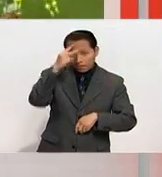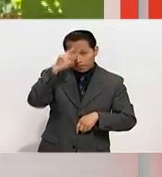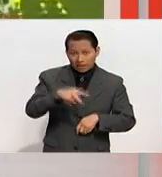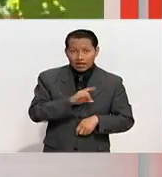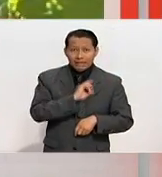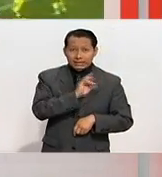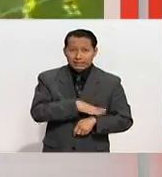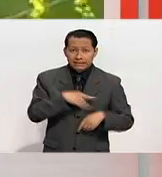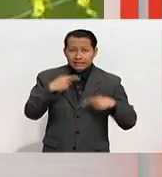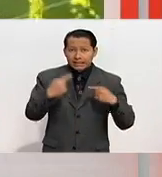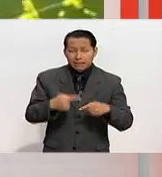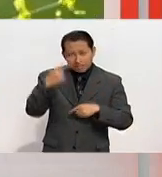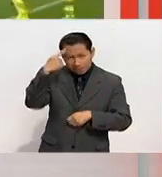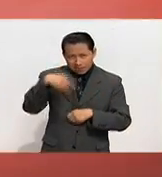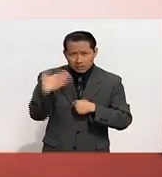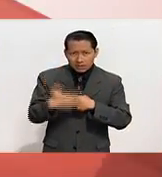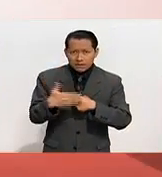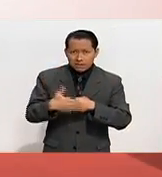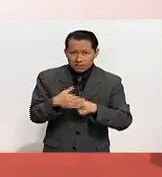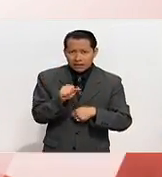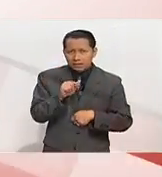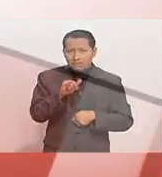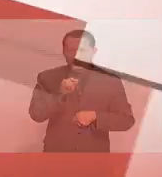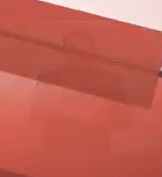la semifinal de la Copa América.